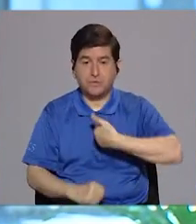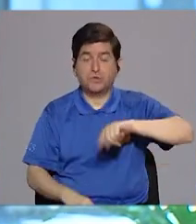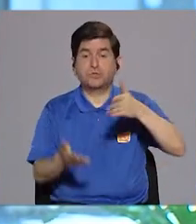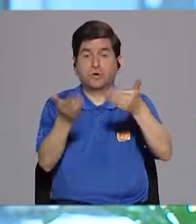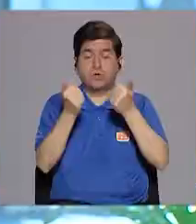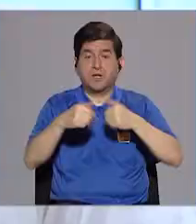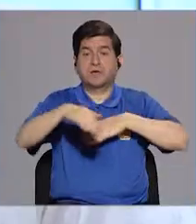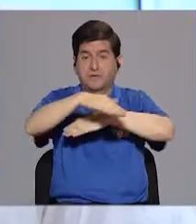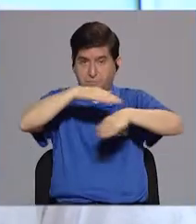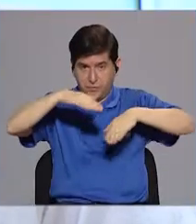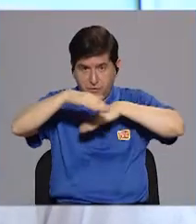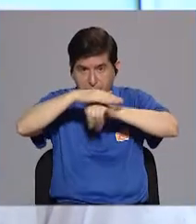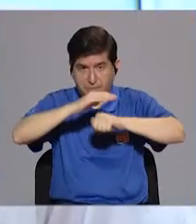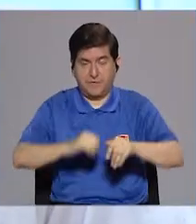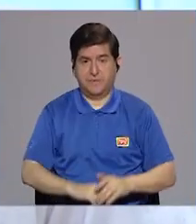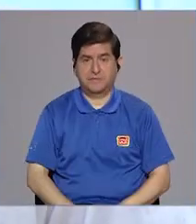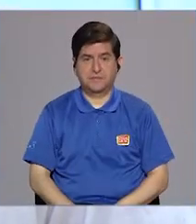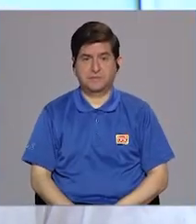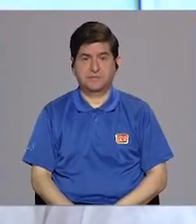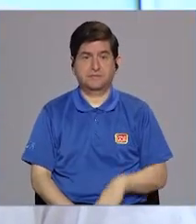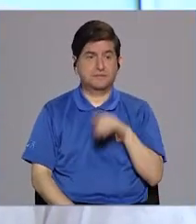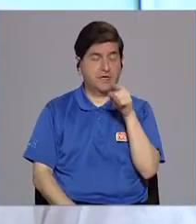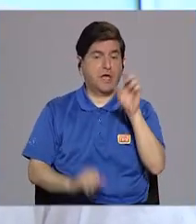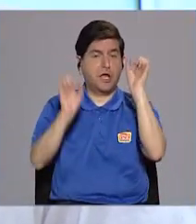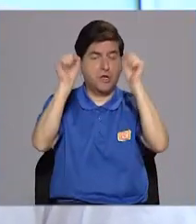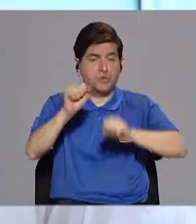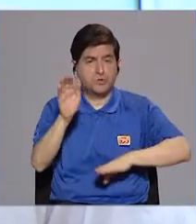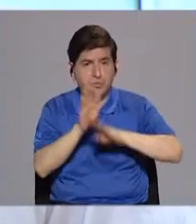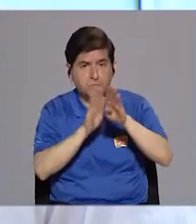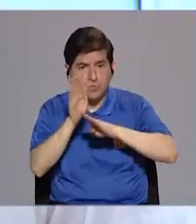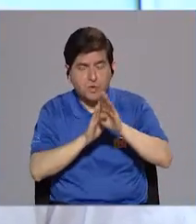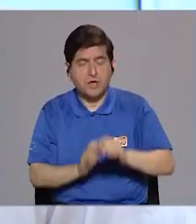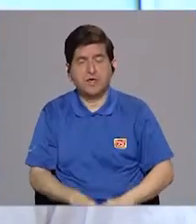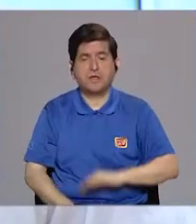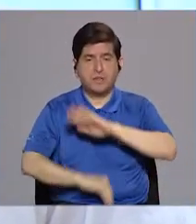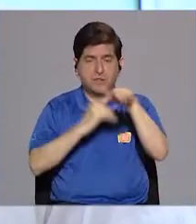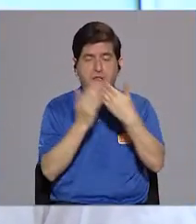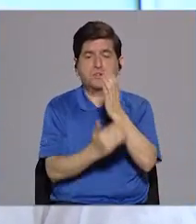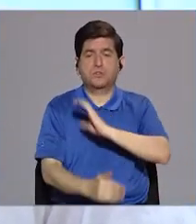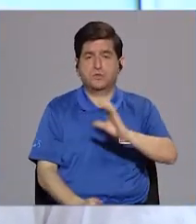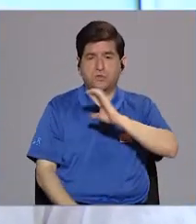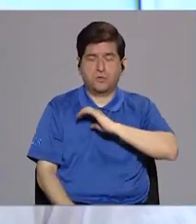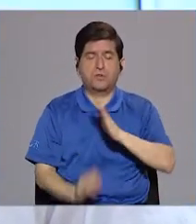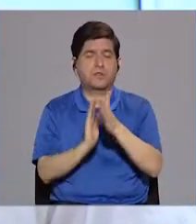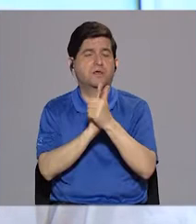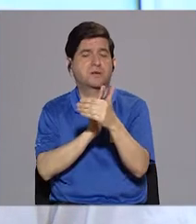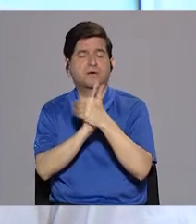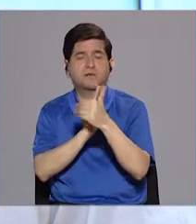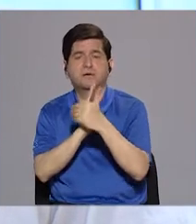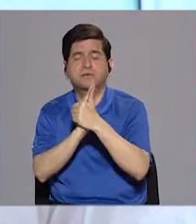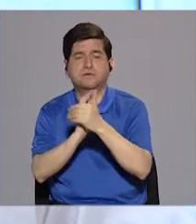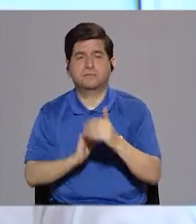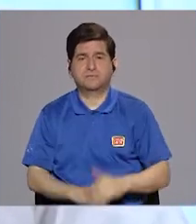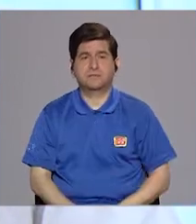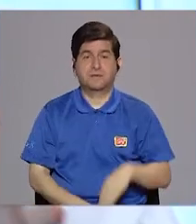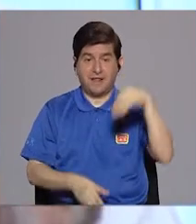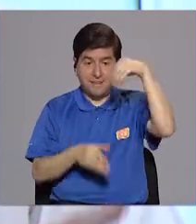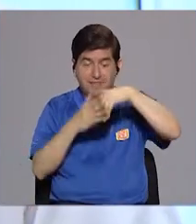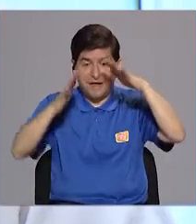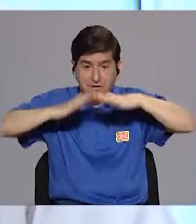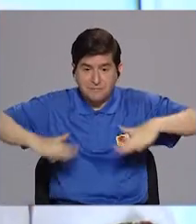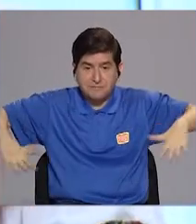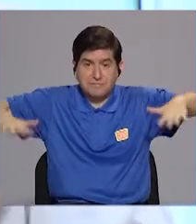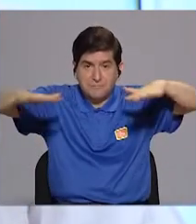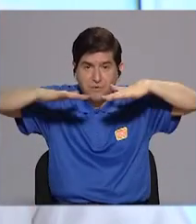una plataforma donde pueden desarrollar todas sus calidades, todas sus facultades, dentro de un